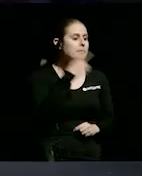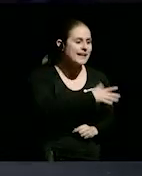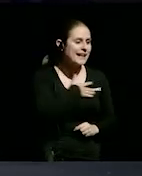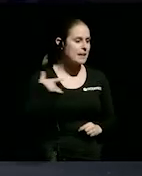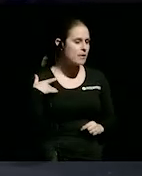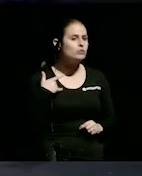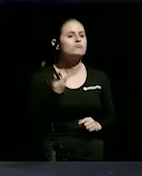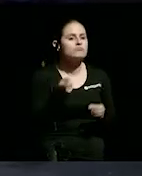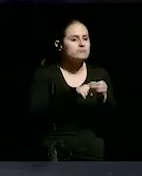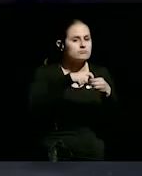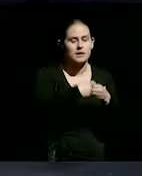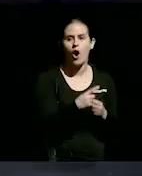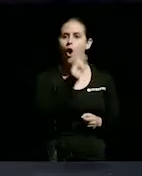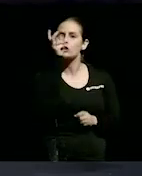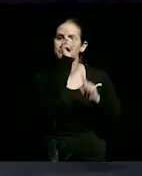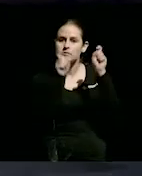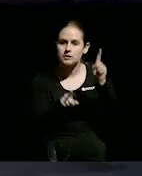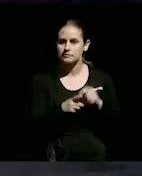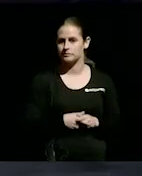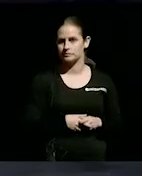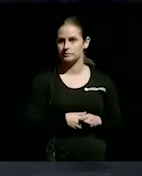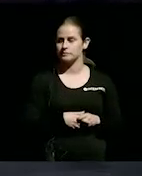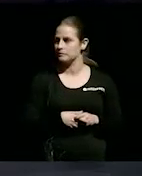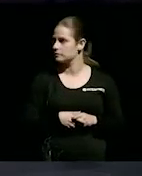Vale, ¿alguna pregunta más?